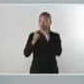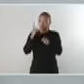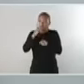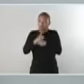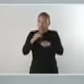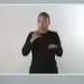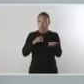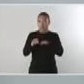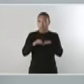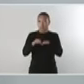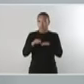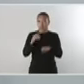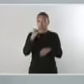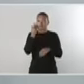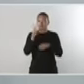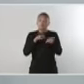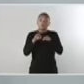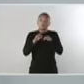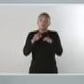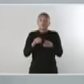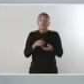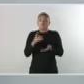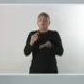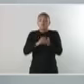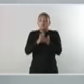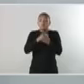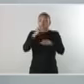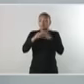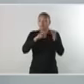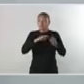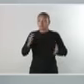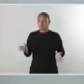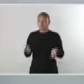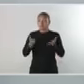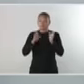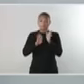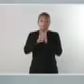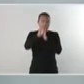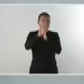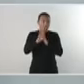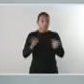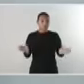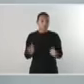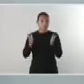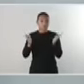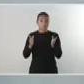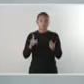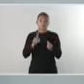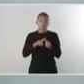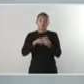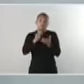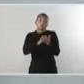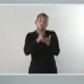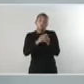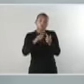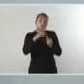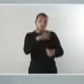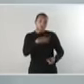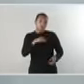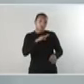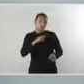un Tamaulipas donde todos podamos crecer y progresar un Tamaulipas donde nuestros hijos puedan vivir